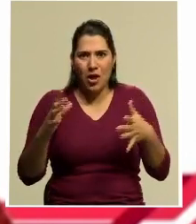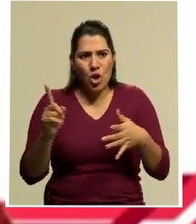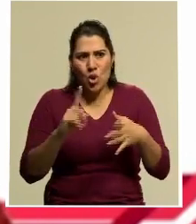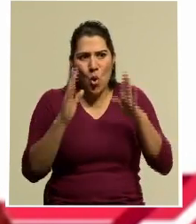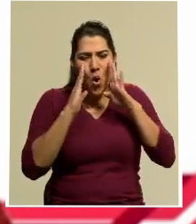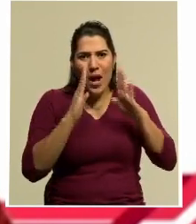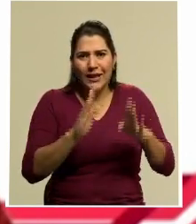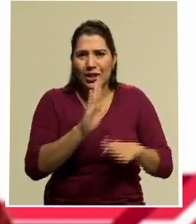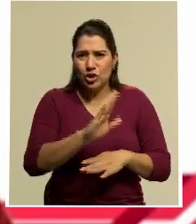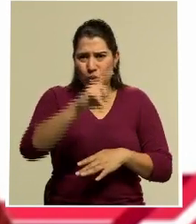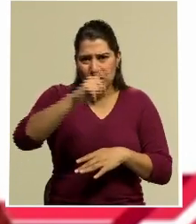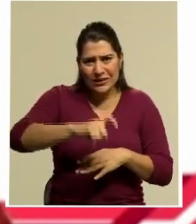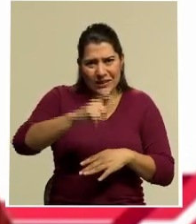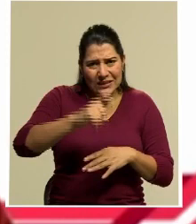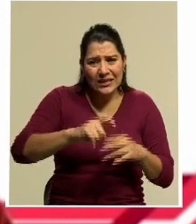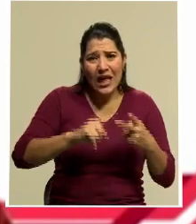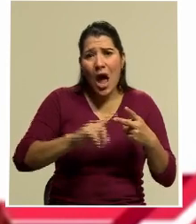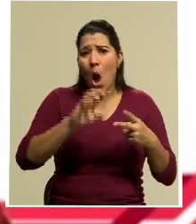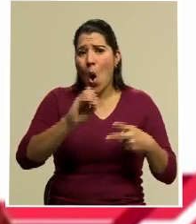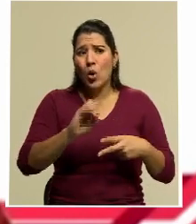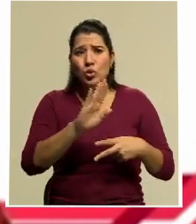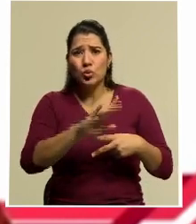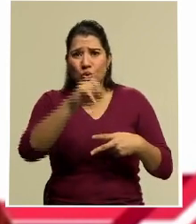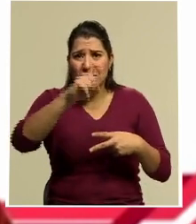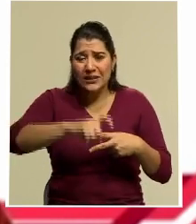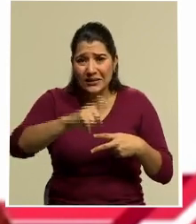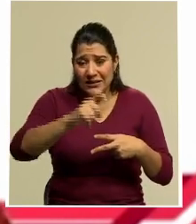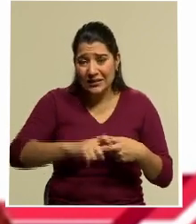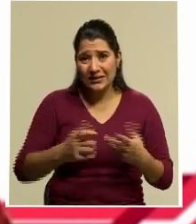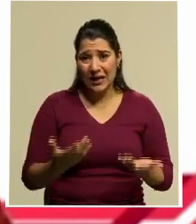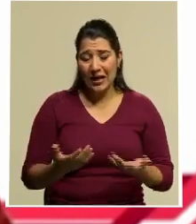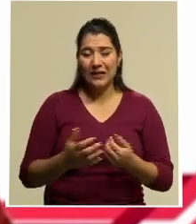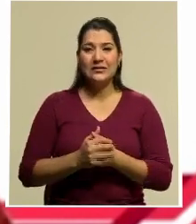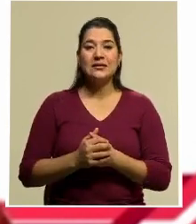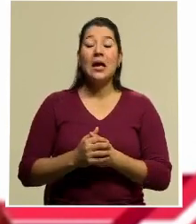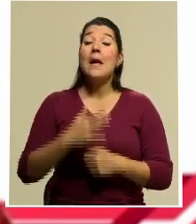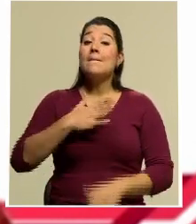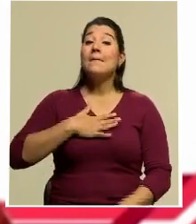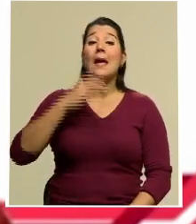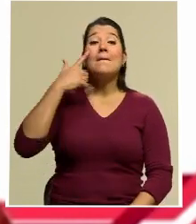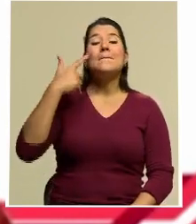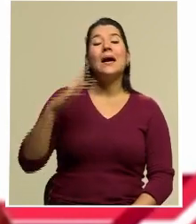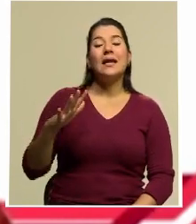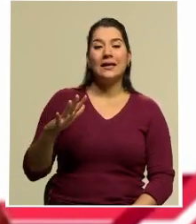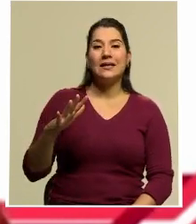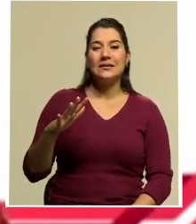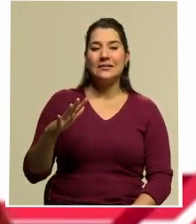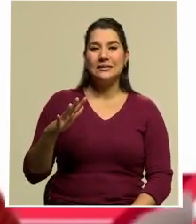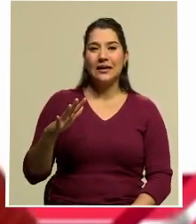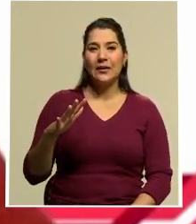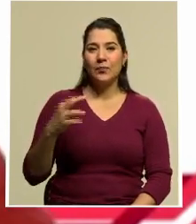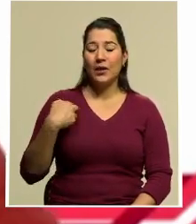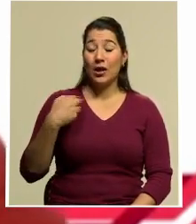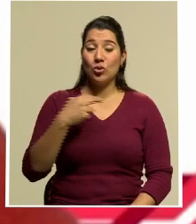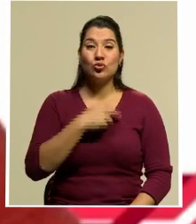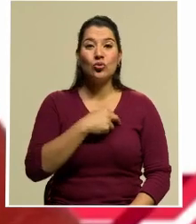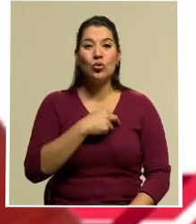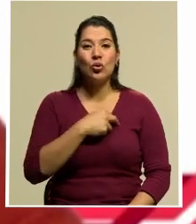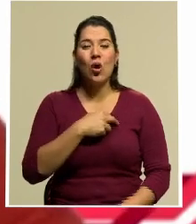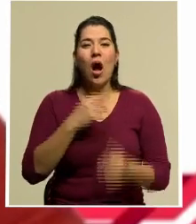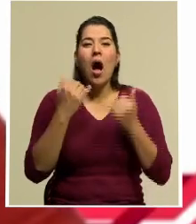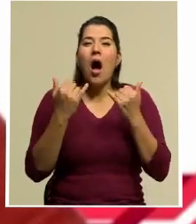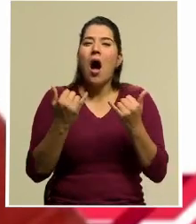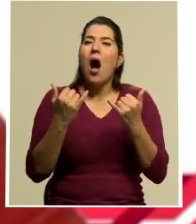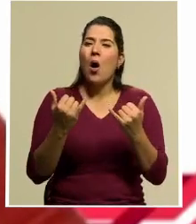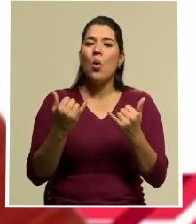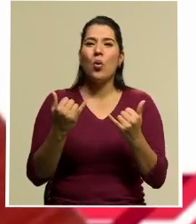los requerimientos y exigencias de la población. Me parece que estamos inclusive con una